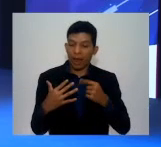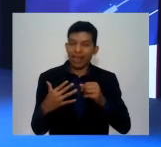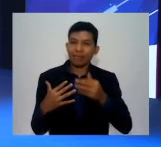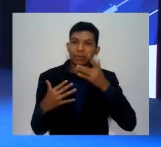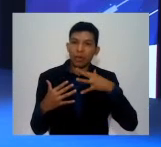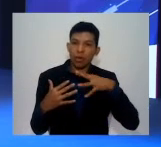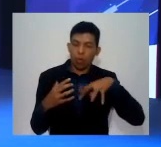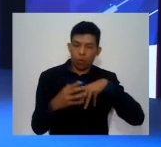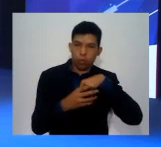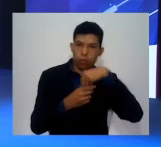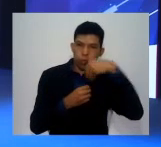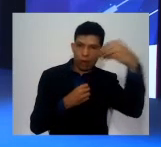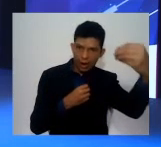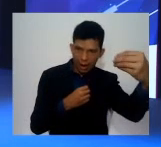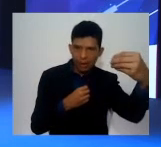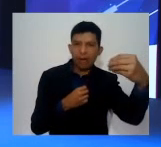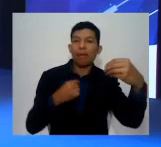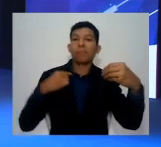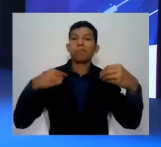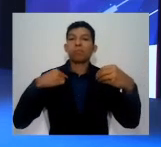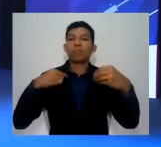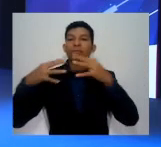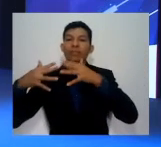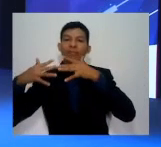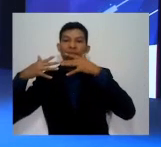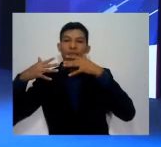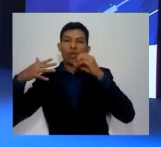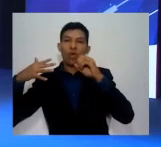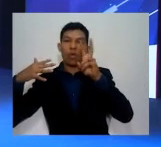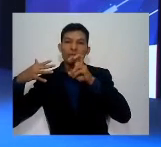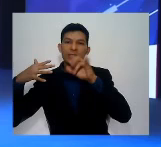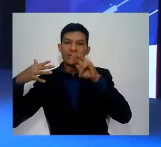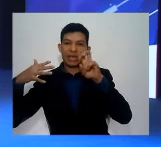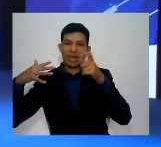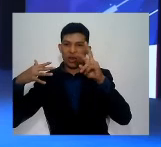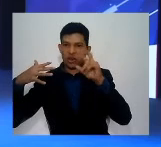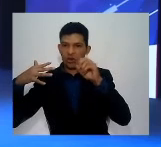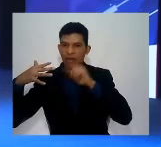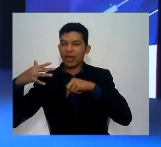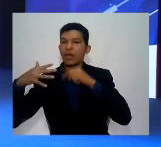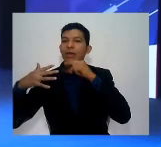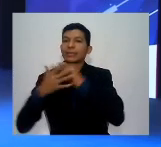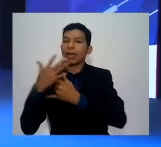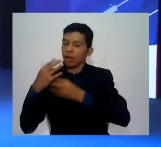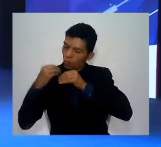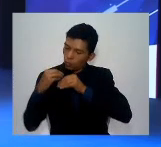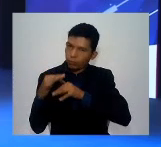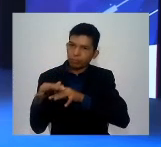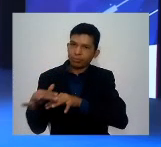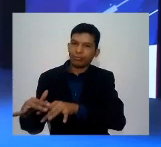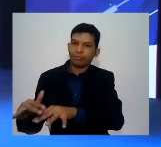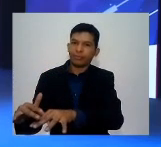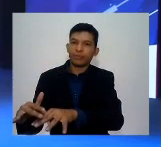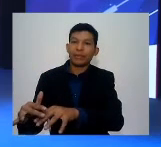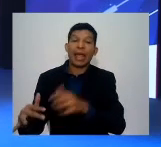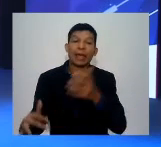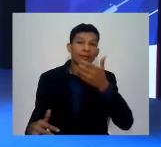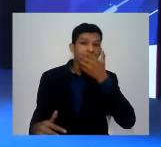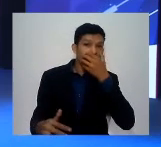El COVID-19. El COVID-19 llegó en el 2020, a principios del 2020, todos estábamos relajados diciendo este 2020 va a ser una